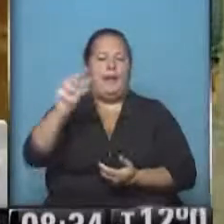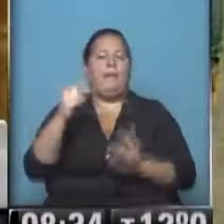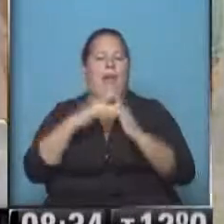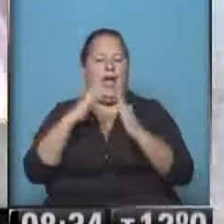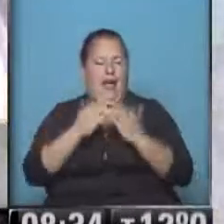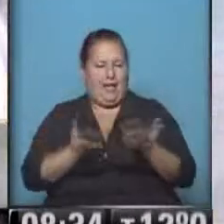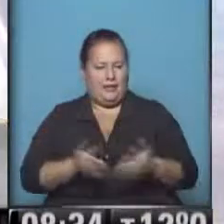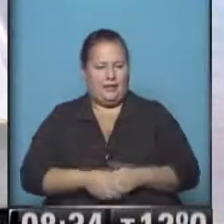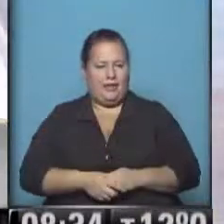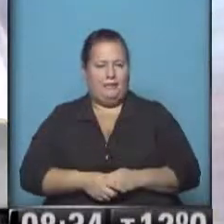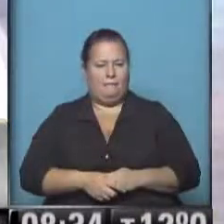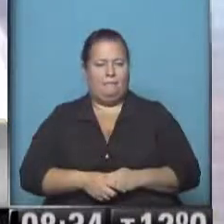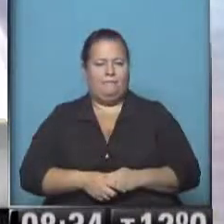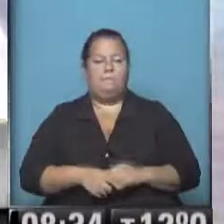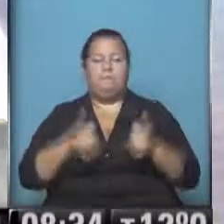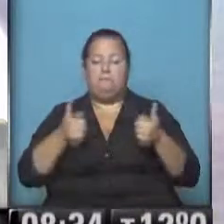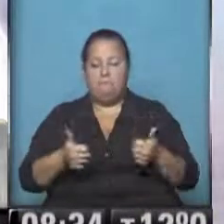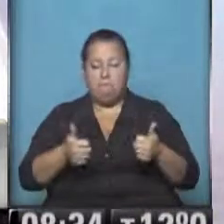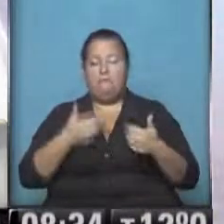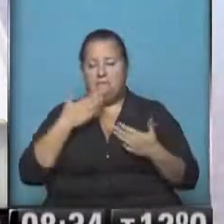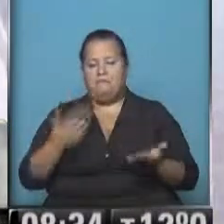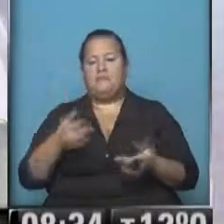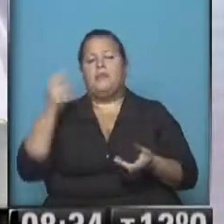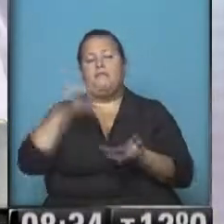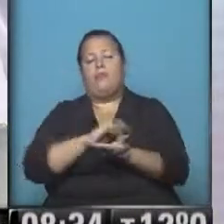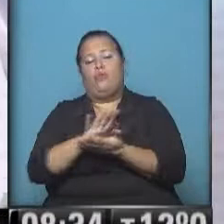vivienda. Bien, Ariel, esperemos las